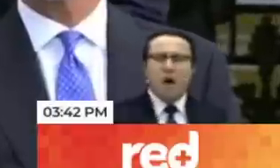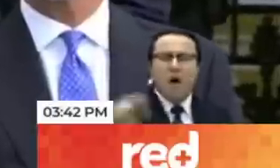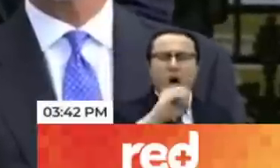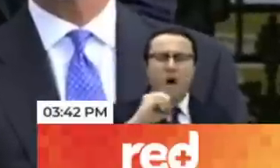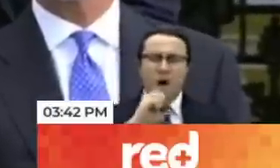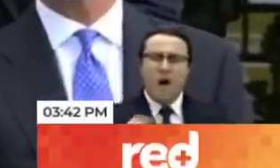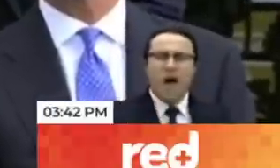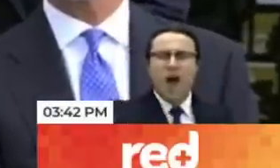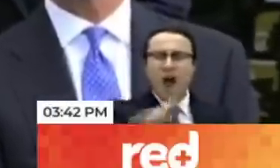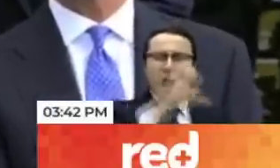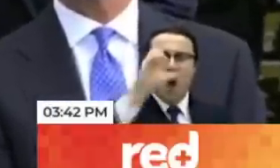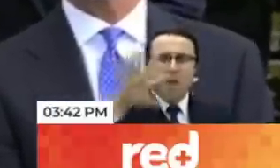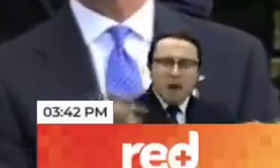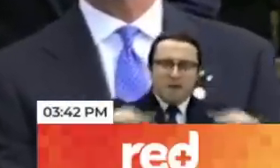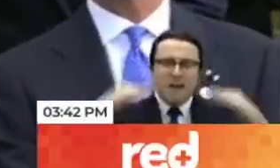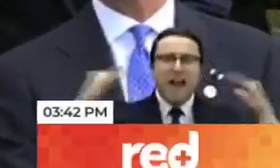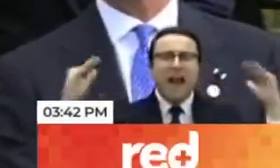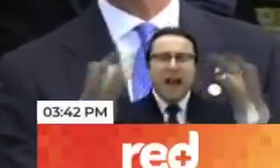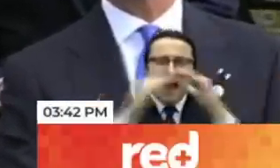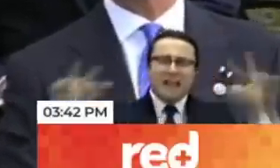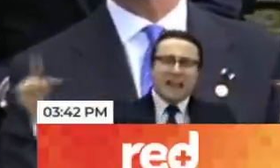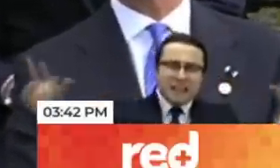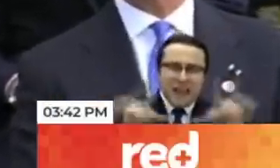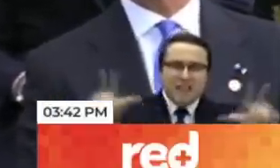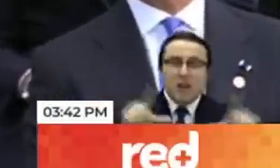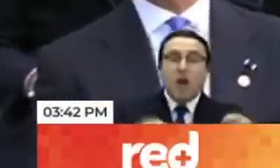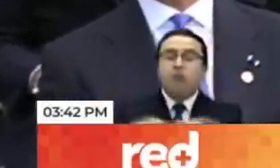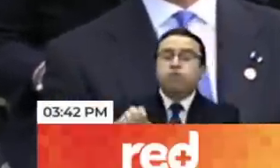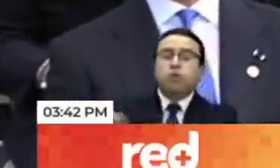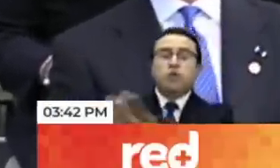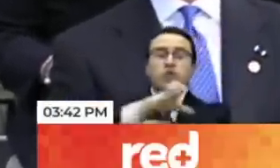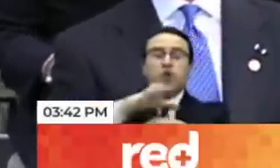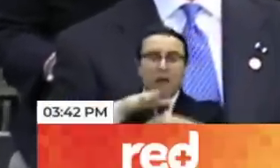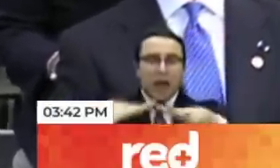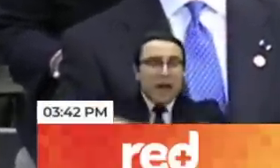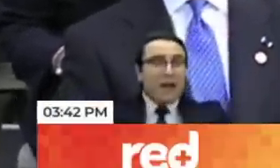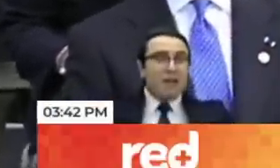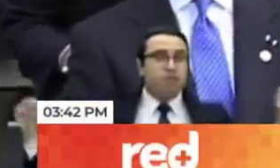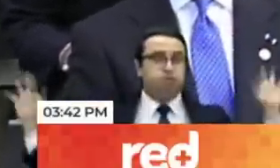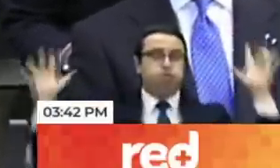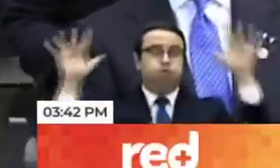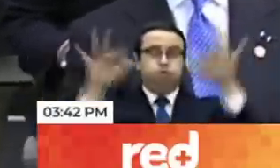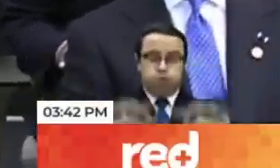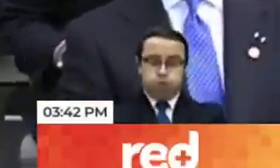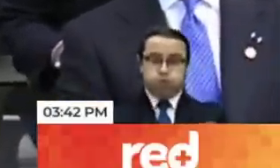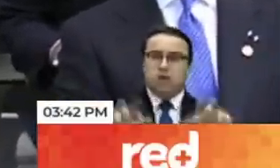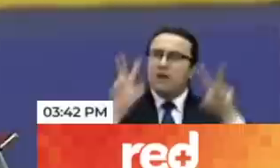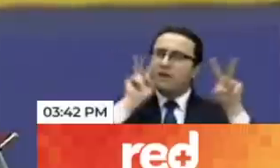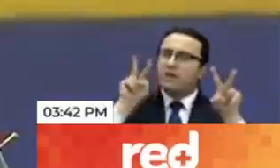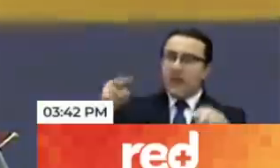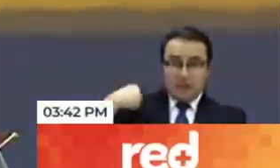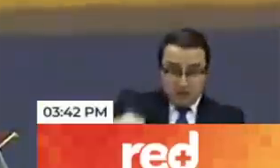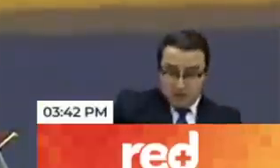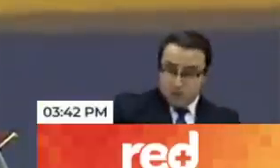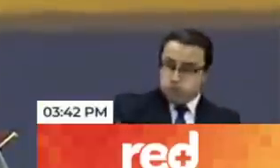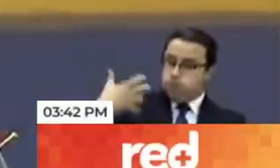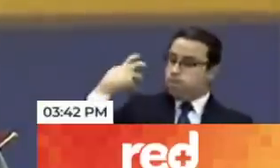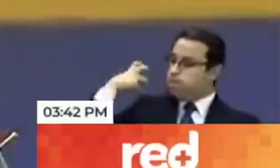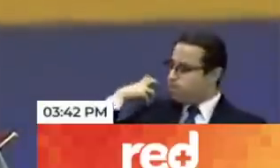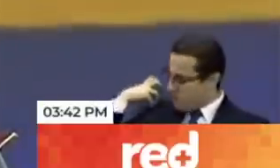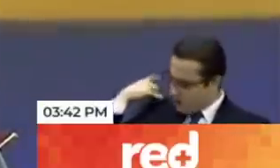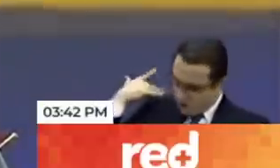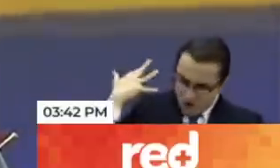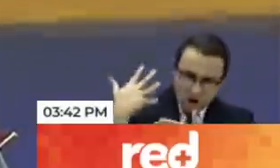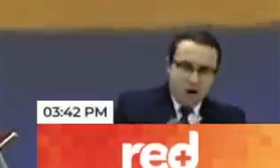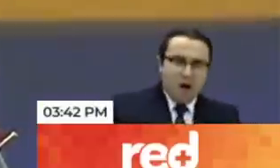nos ven en sus hogares, en sus pantallas, en las ciudades y las plazas de Colombia. ¿De qué historia venimos? Qué grato